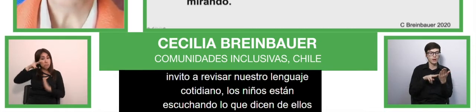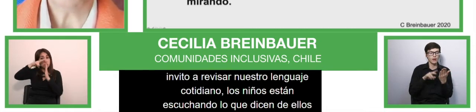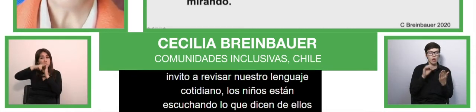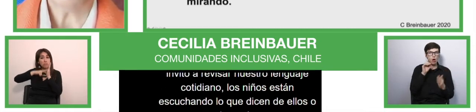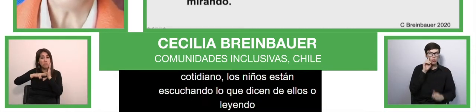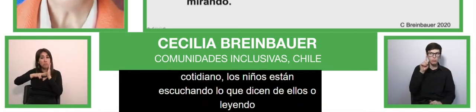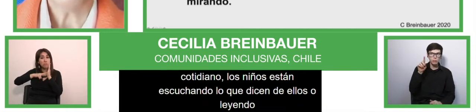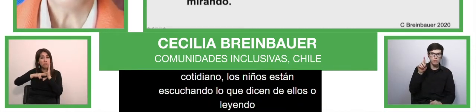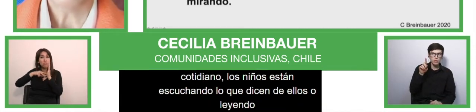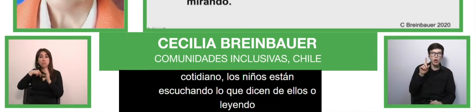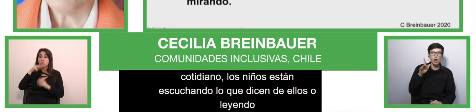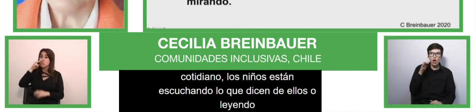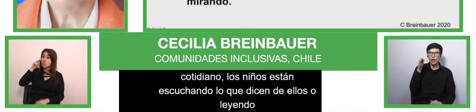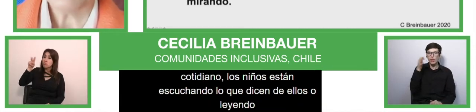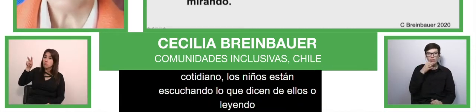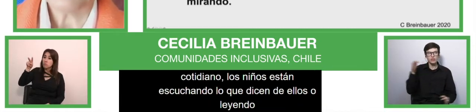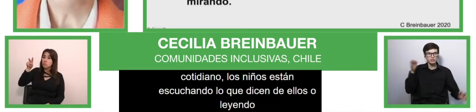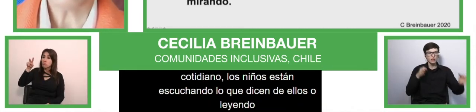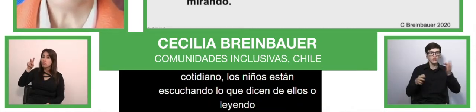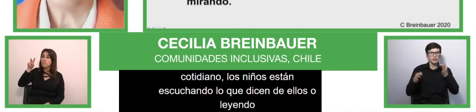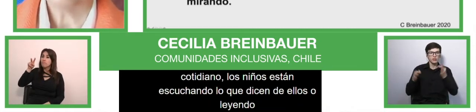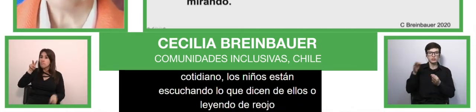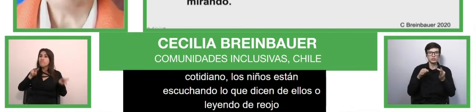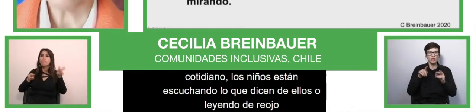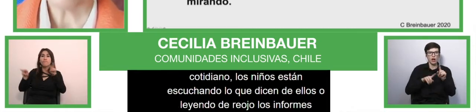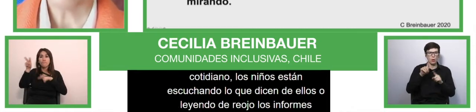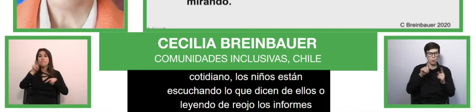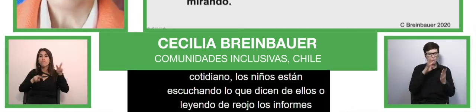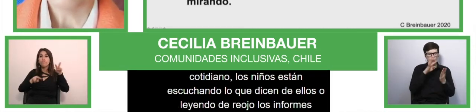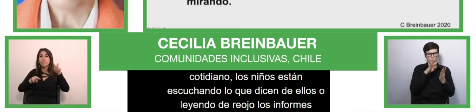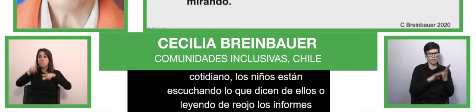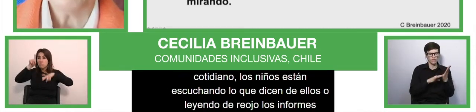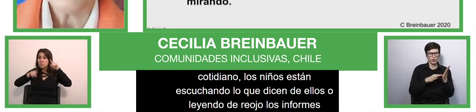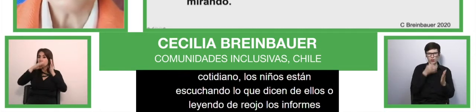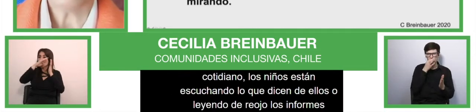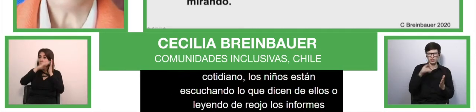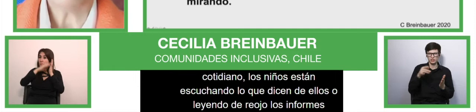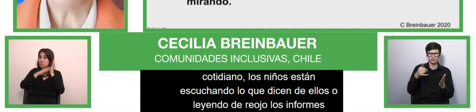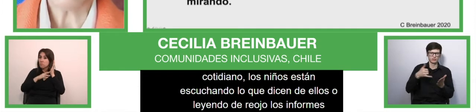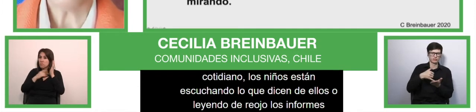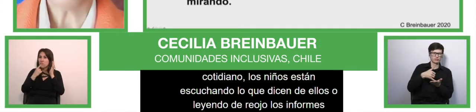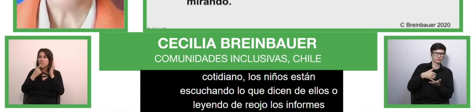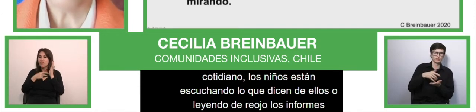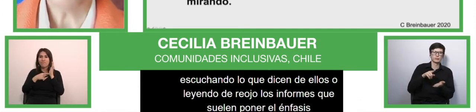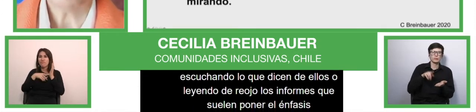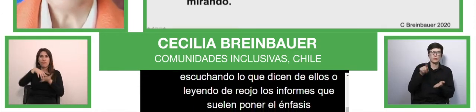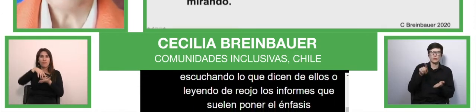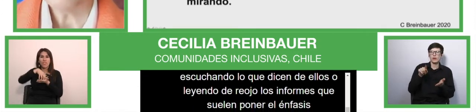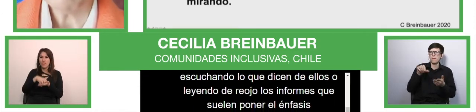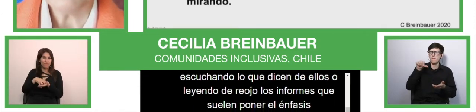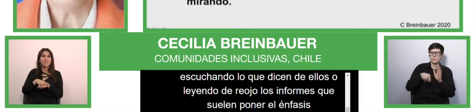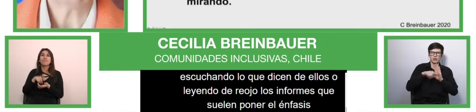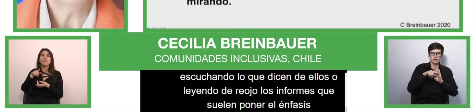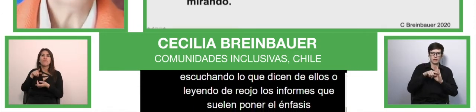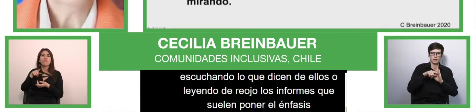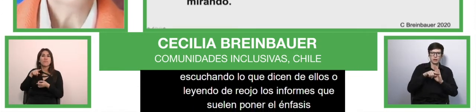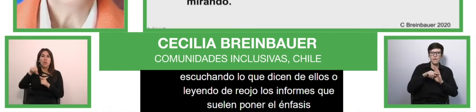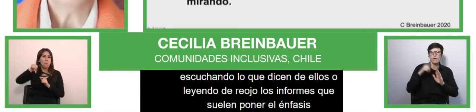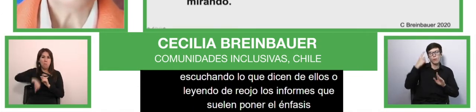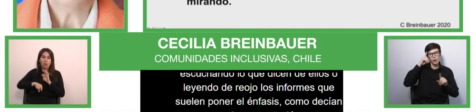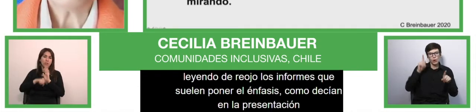los informes que suelen poner el énfasis en los déficits como decían en la presentación yo